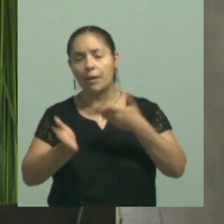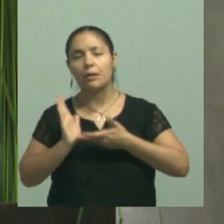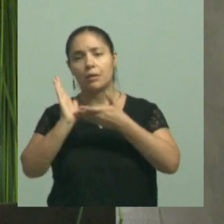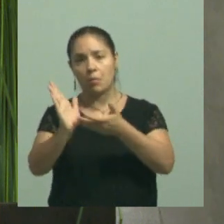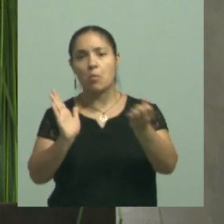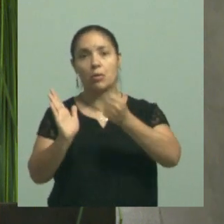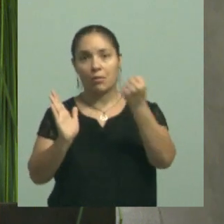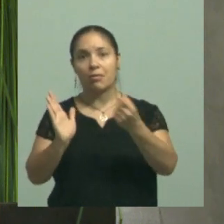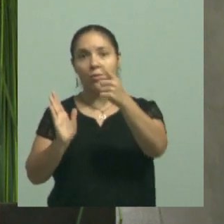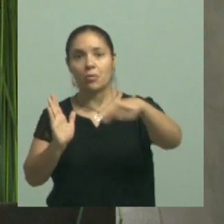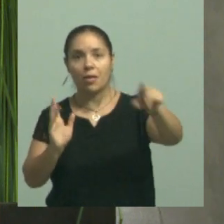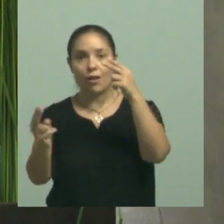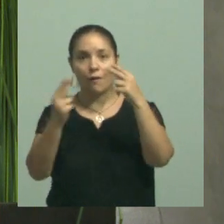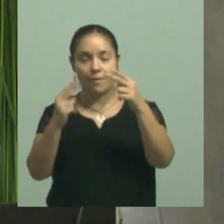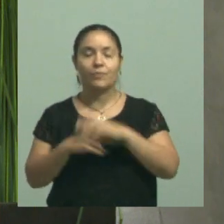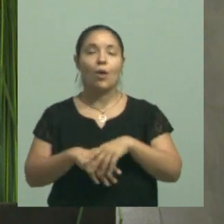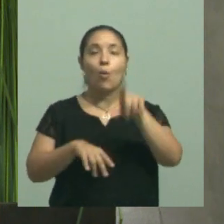estén ahí ustedes del otro lado. El WhatsApp